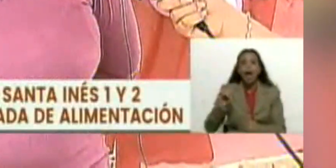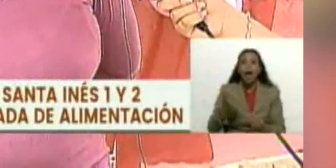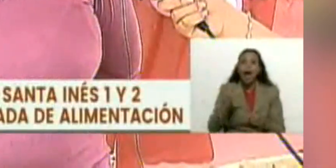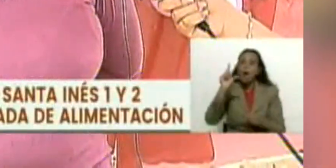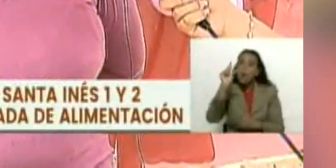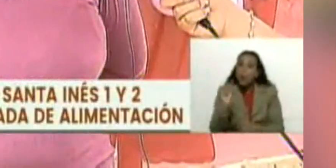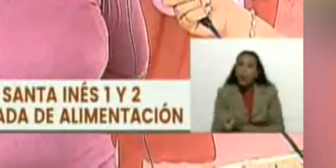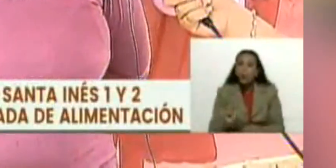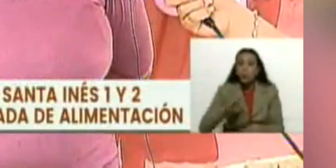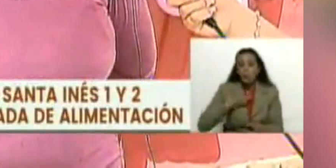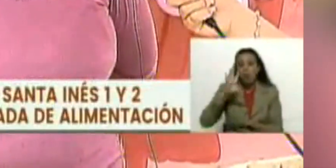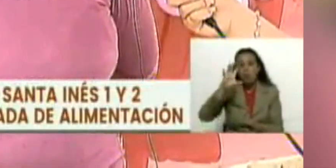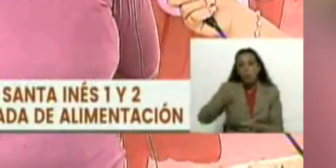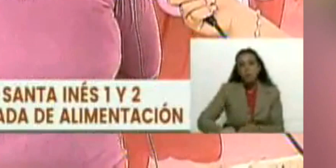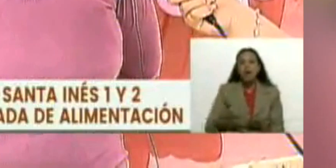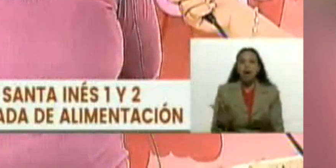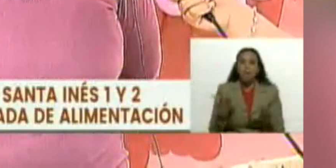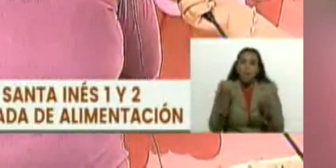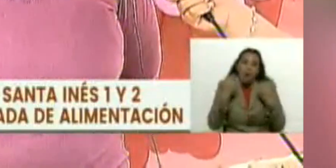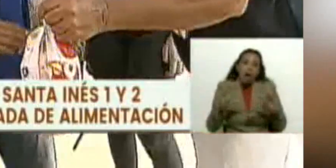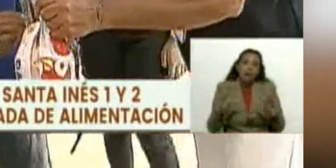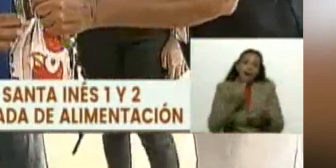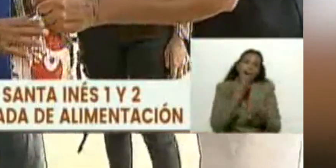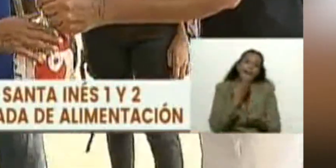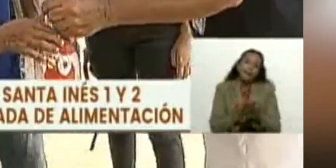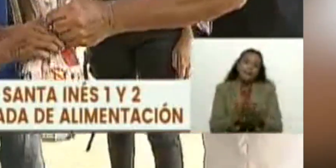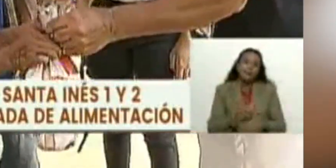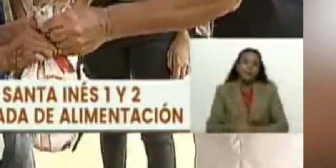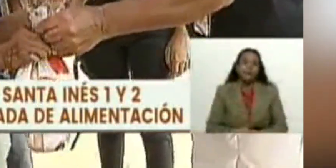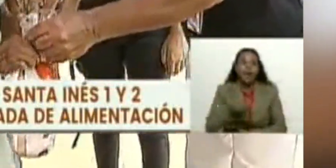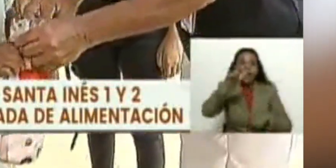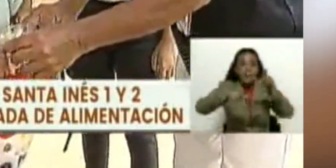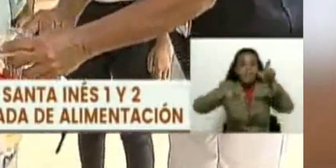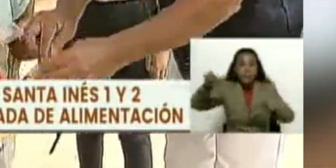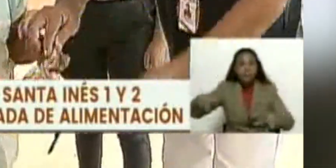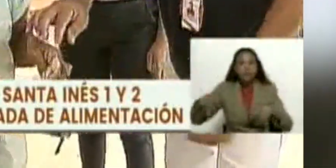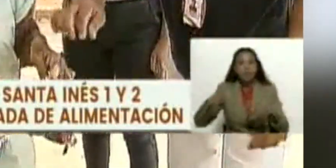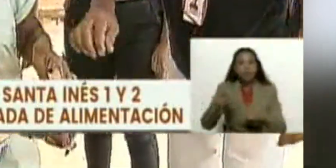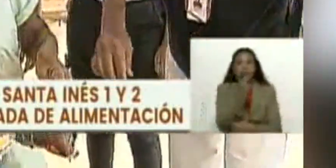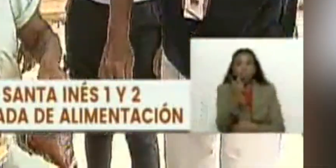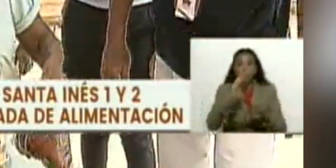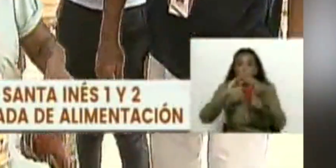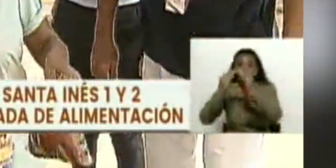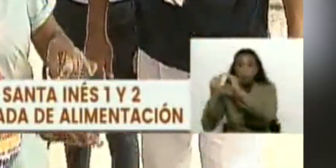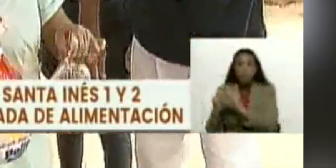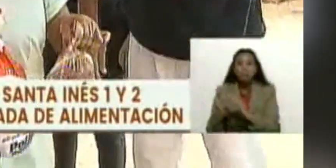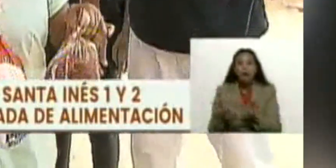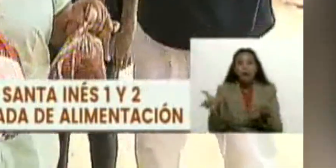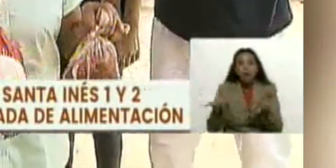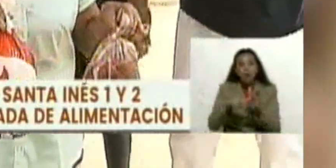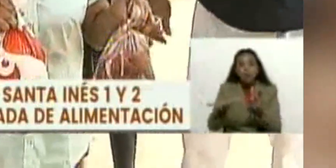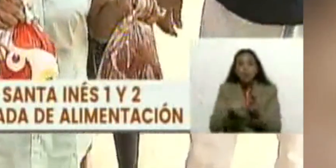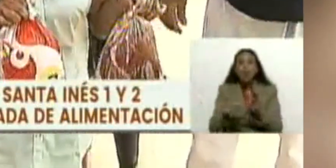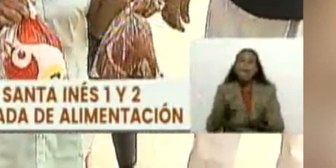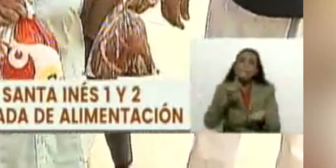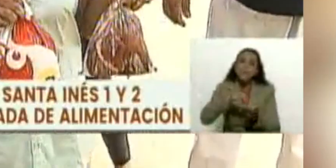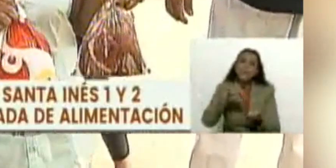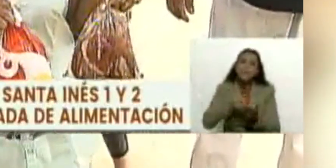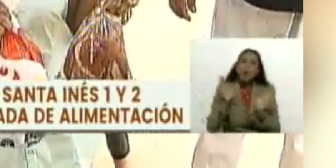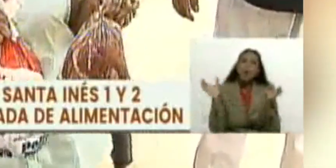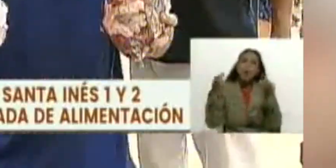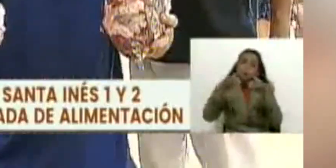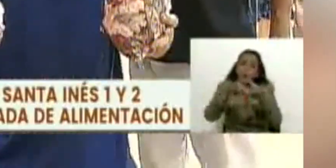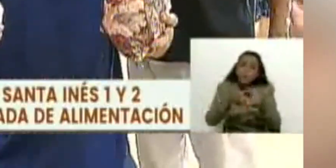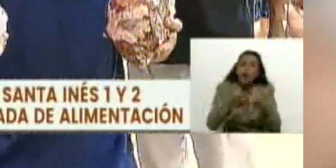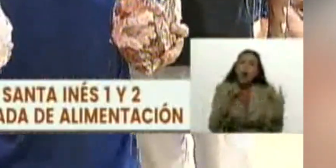bajo costo y por lo tanto están muy agradecidos. Los habitantes de estas dos comunidades, quienes también participan en la